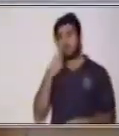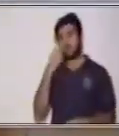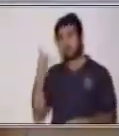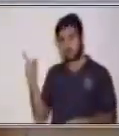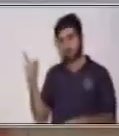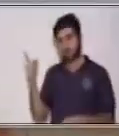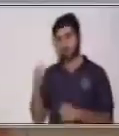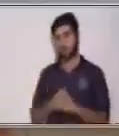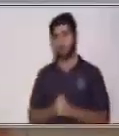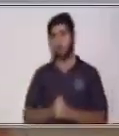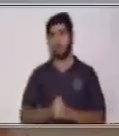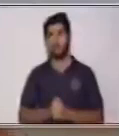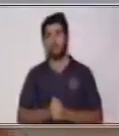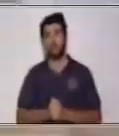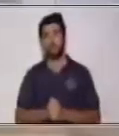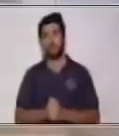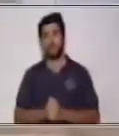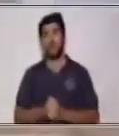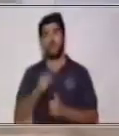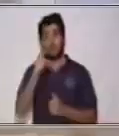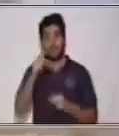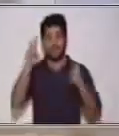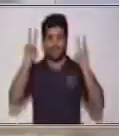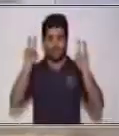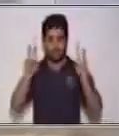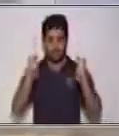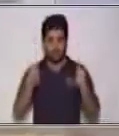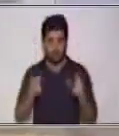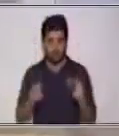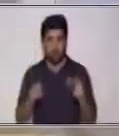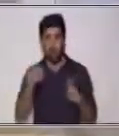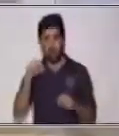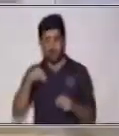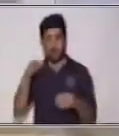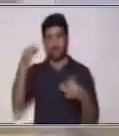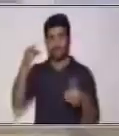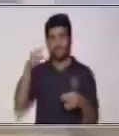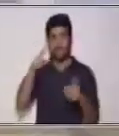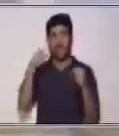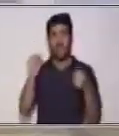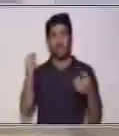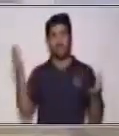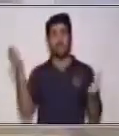debes todos tus temas siempre